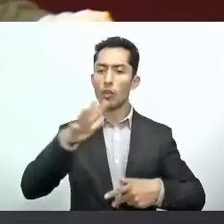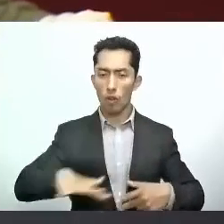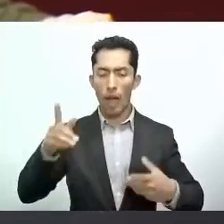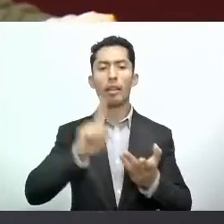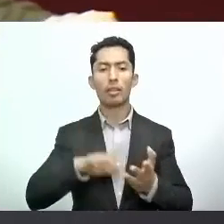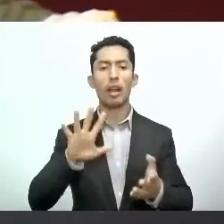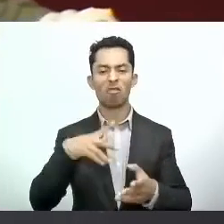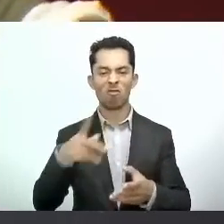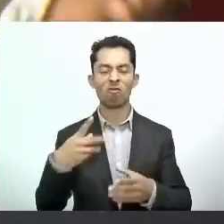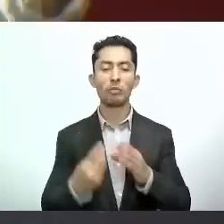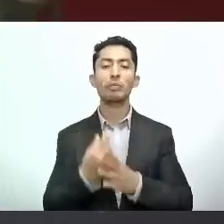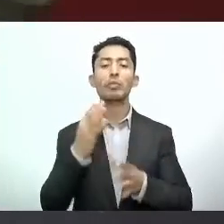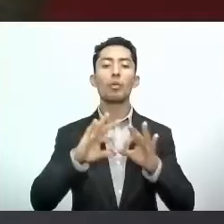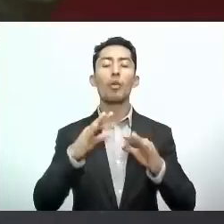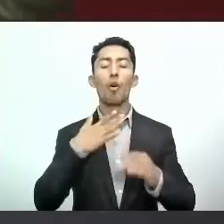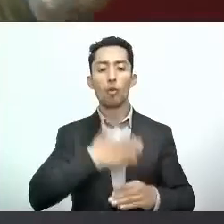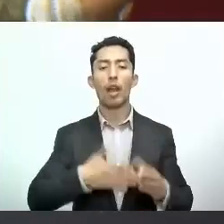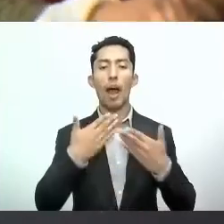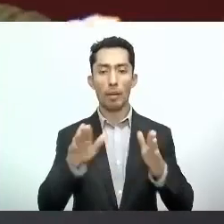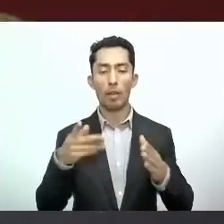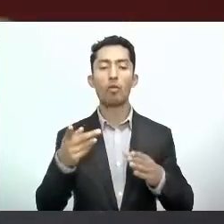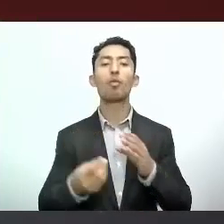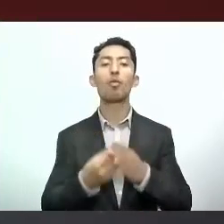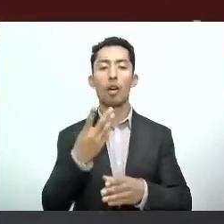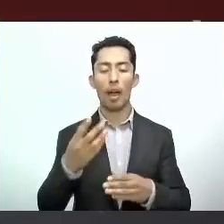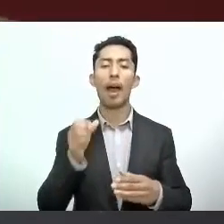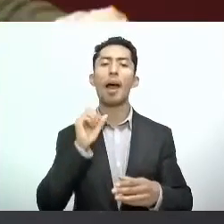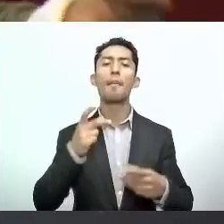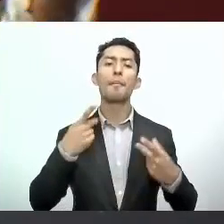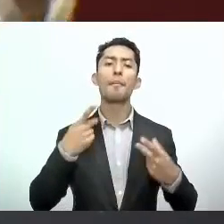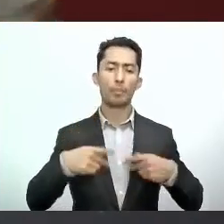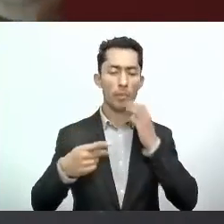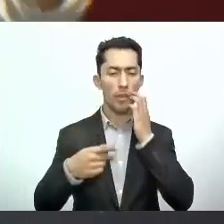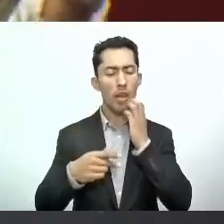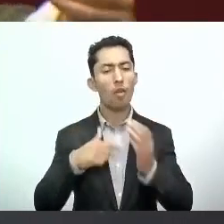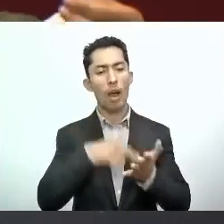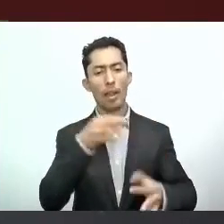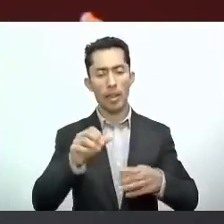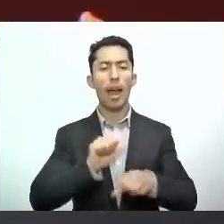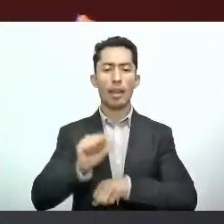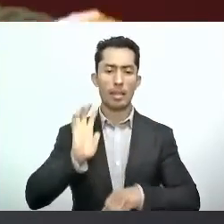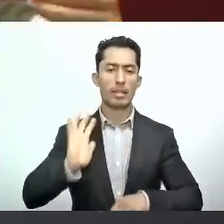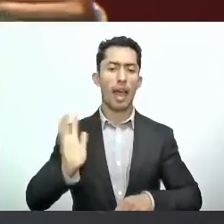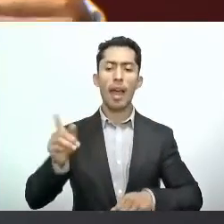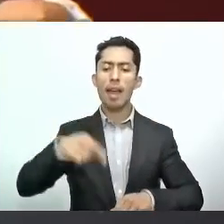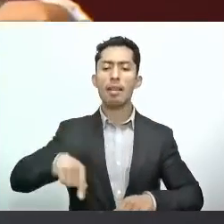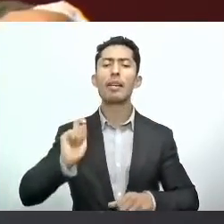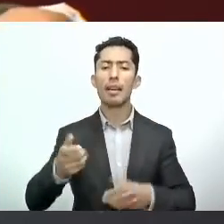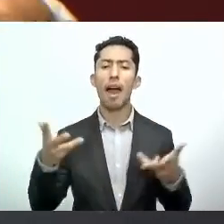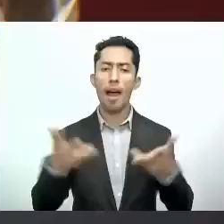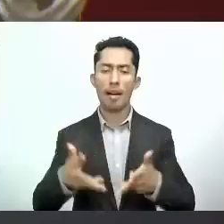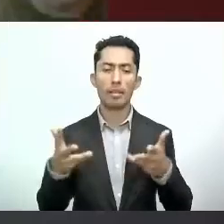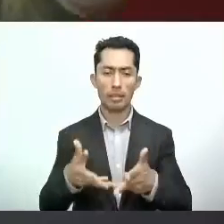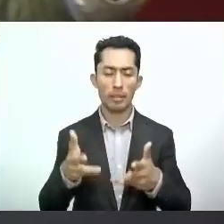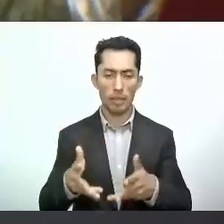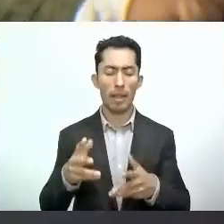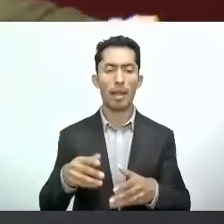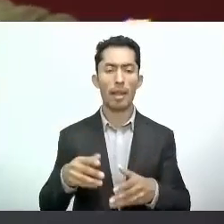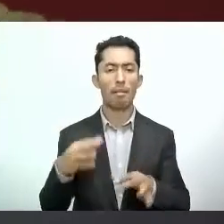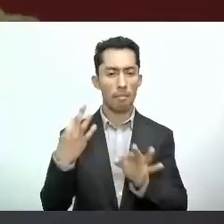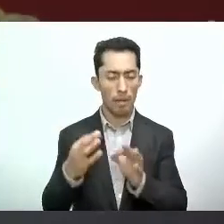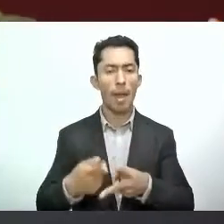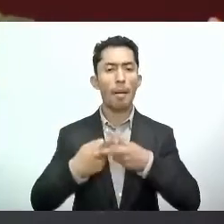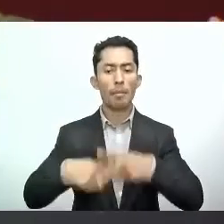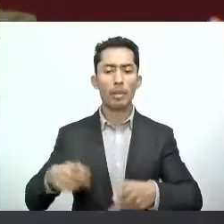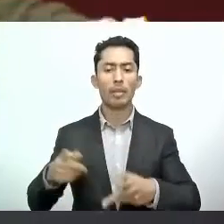propio modelo de justicia abierta. Muchos juzgados también en Argentina están implementando están